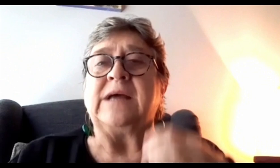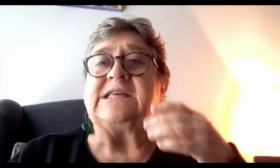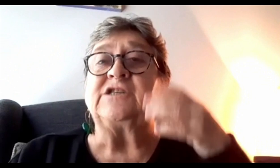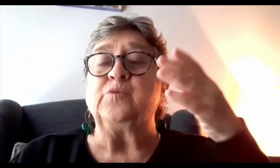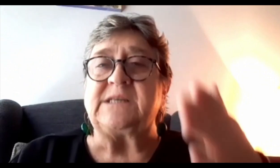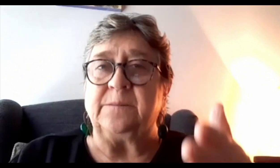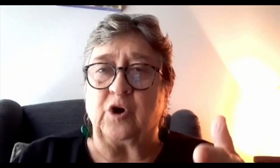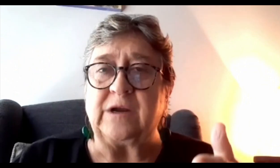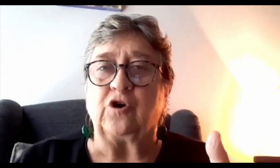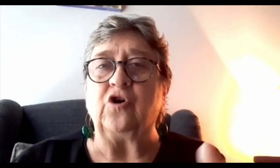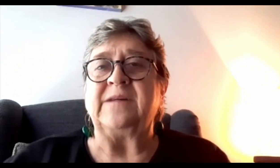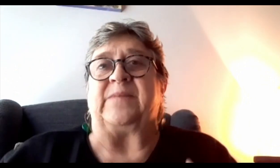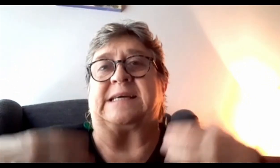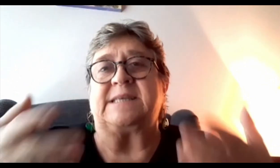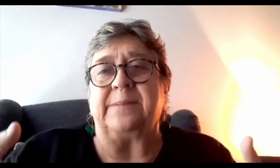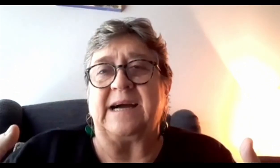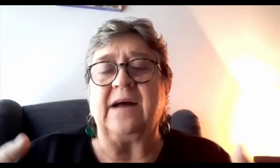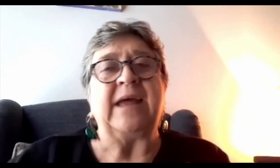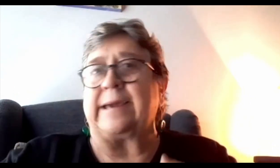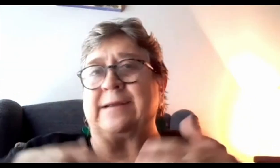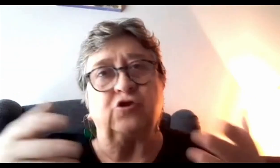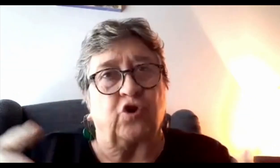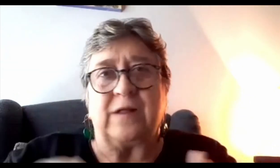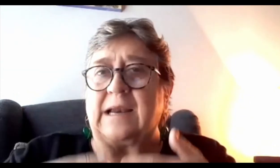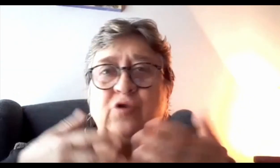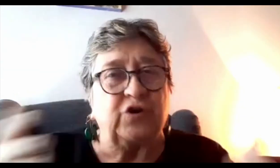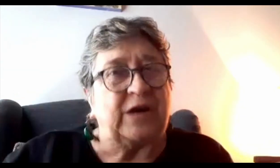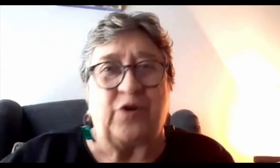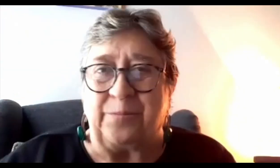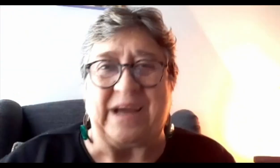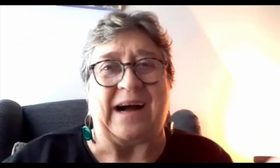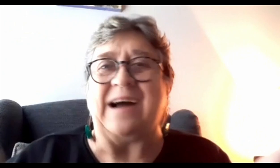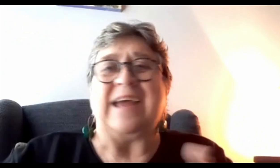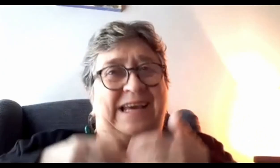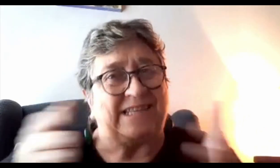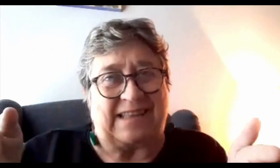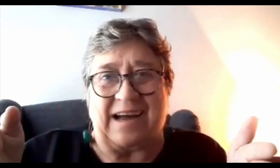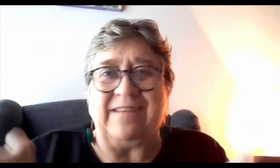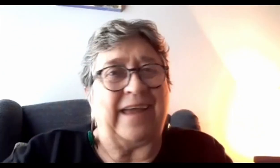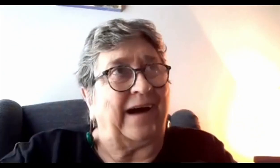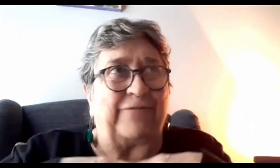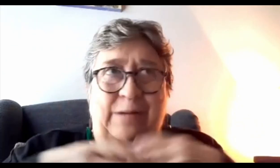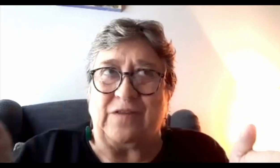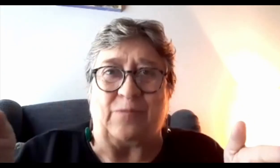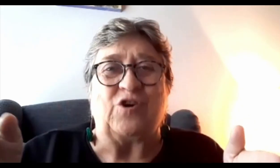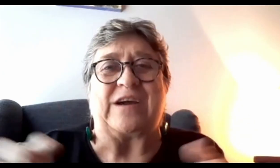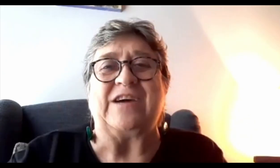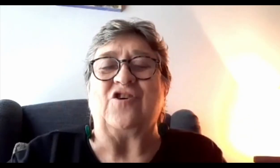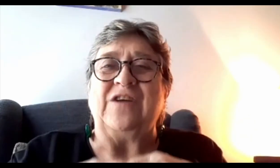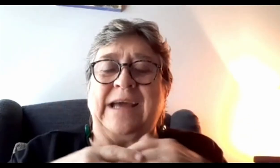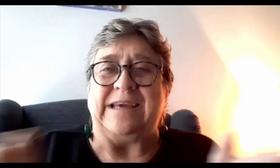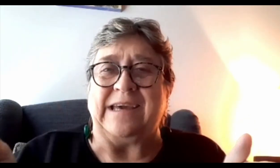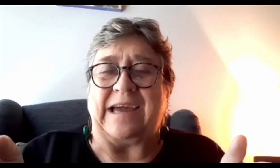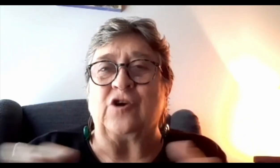bloqueo, es muy simbólico de que se vea que la Unión Europea está a favor del